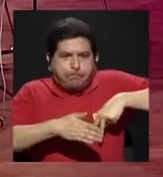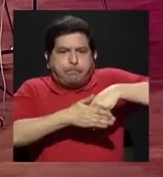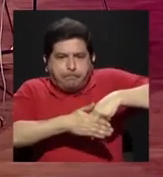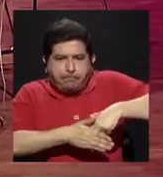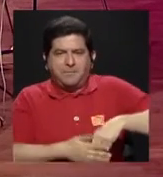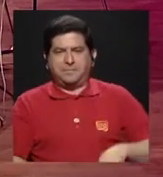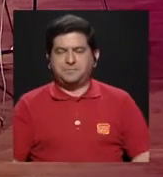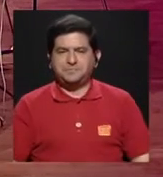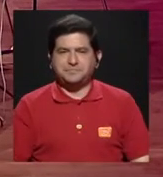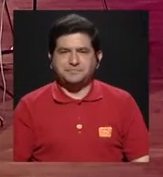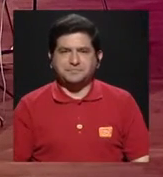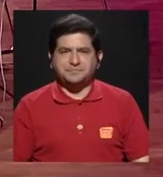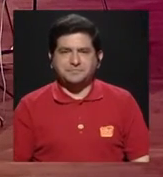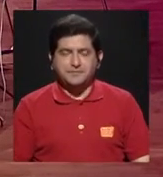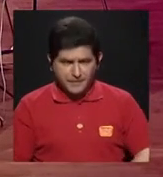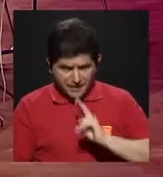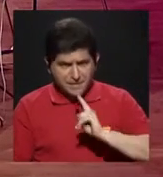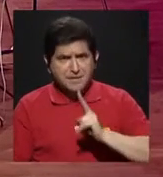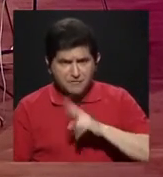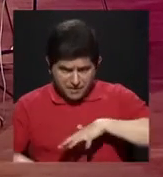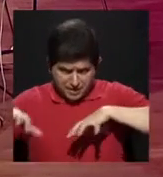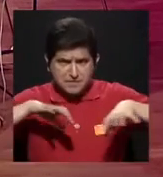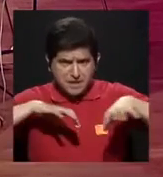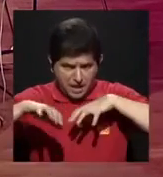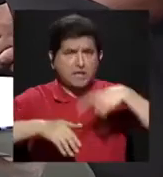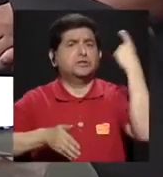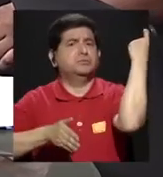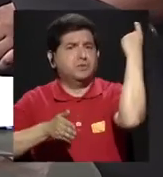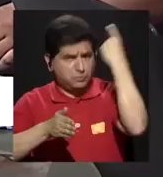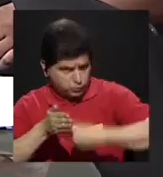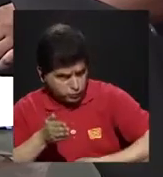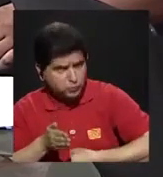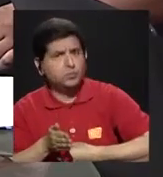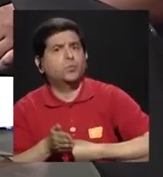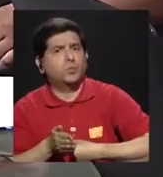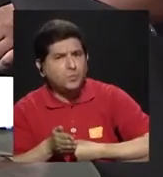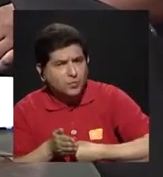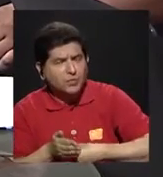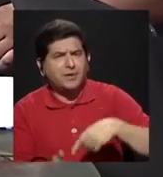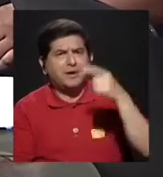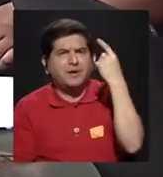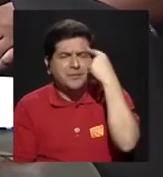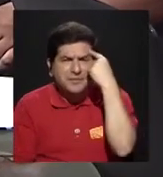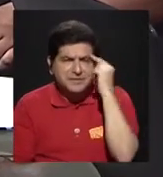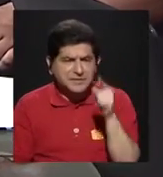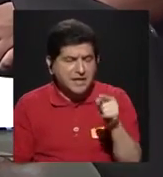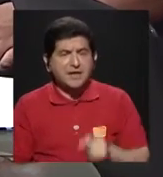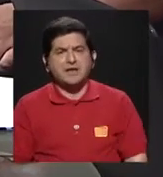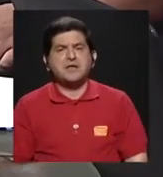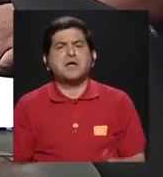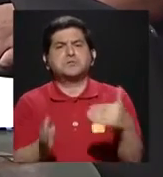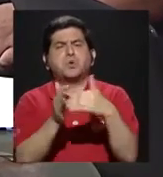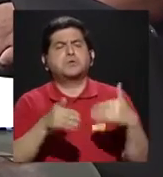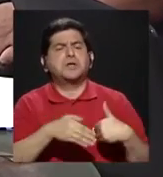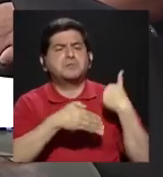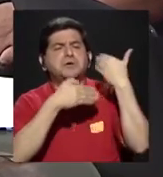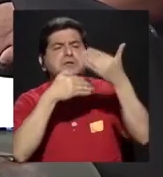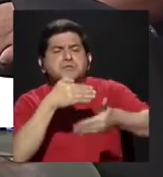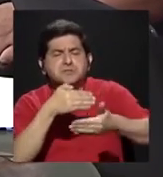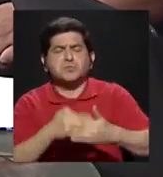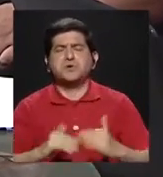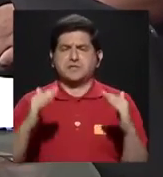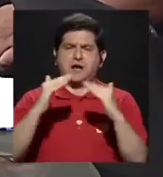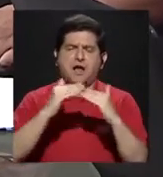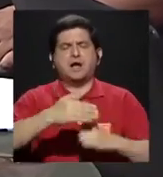de todo, y es realmente una actividad bastante dura, y pensar que ellas tienen que regresar a sus hogares,